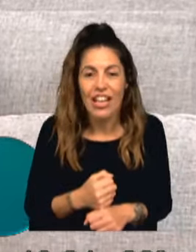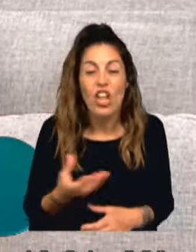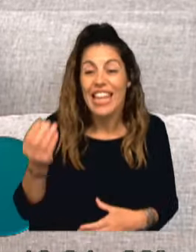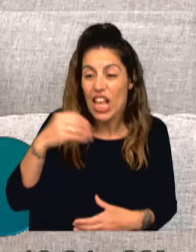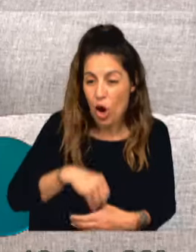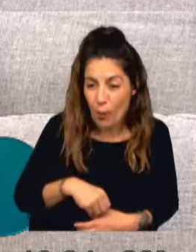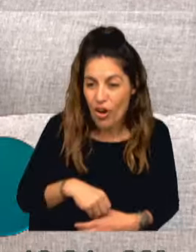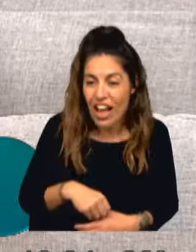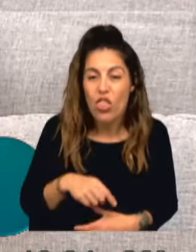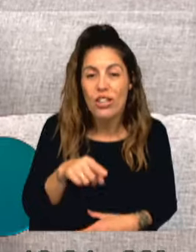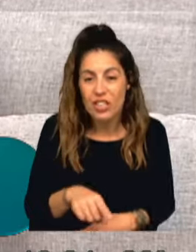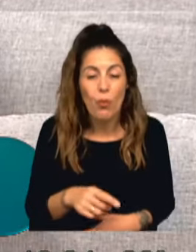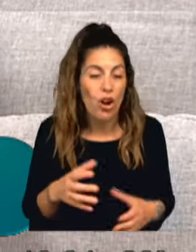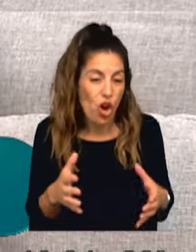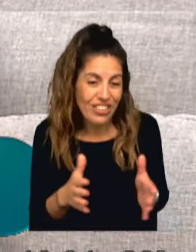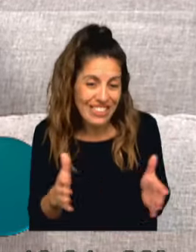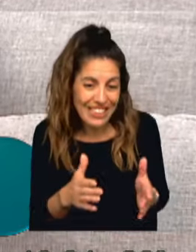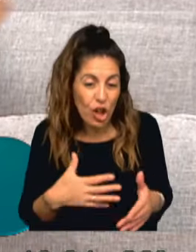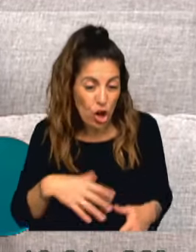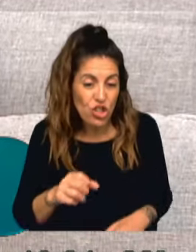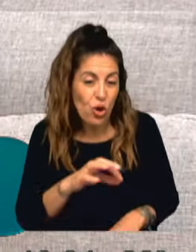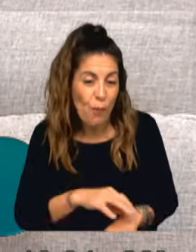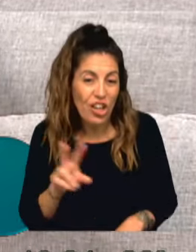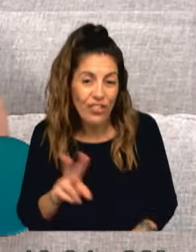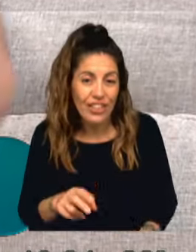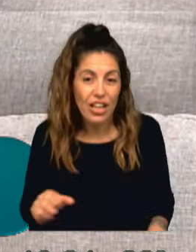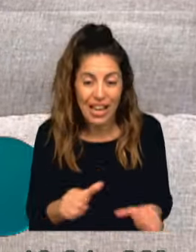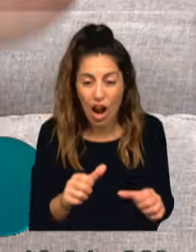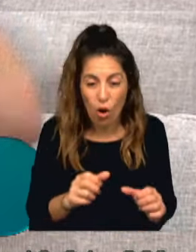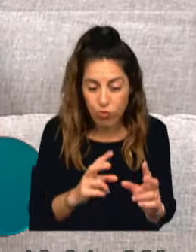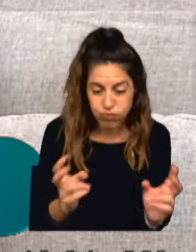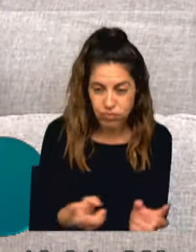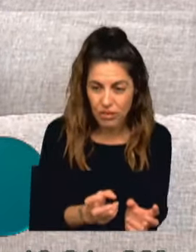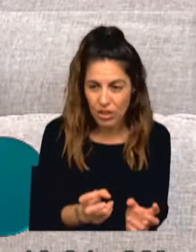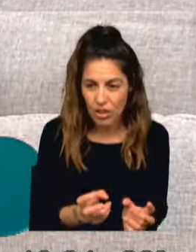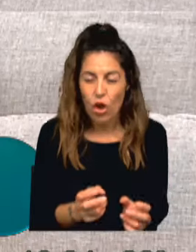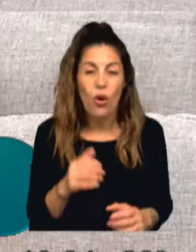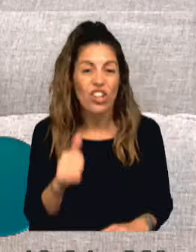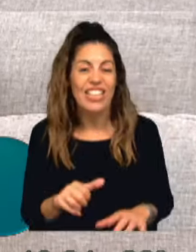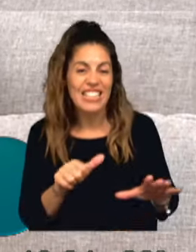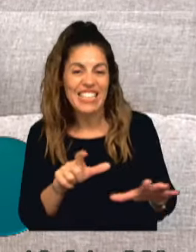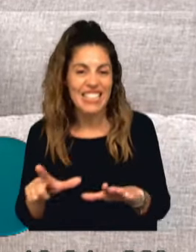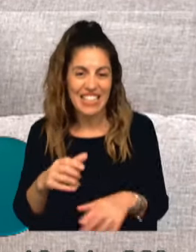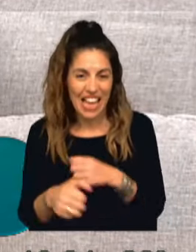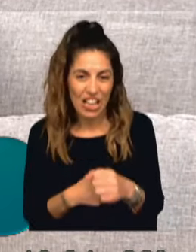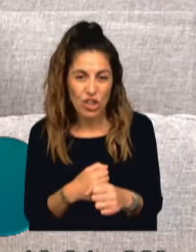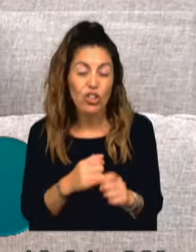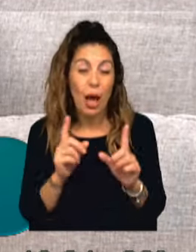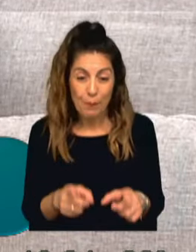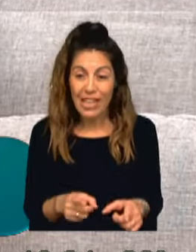temporado de que así como cuando es cachorro yo lo llevo un veterinario digo mir le hago Chapo y pintura qu s yo cuando tiene se s no está